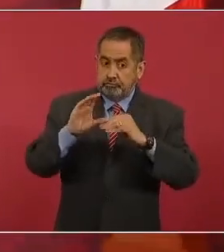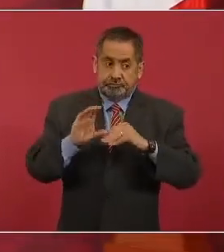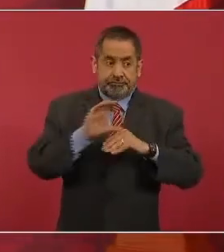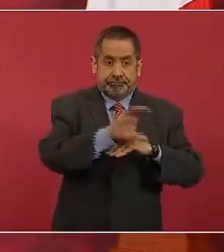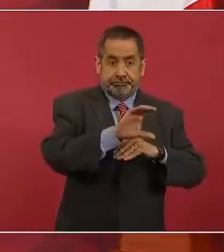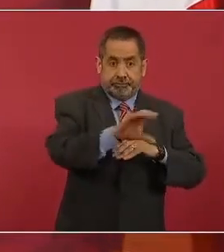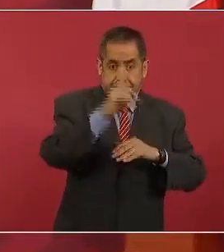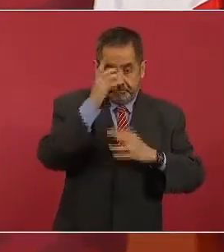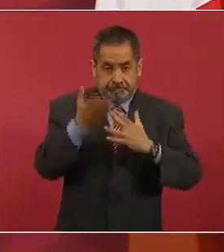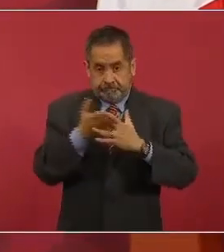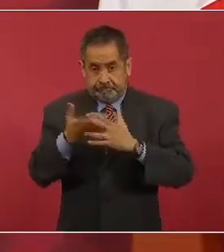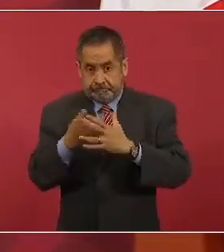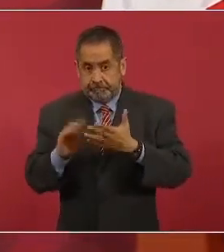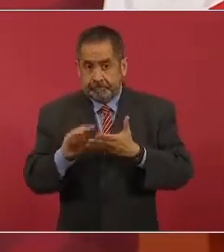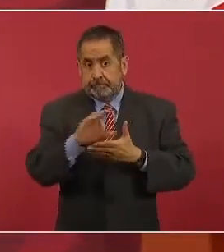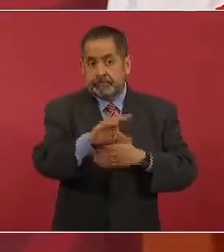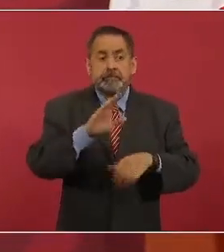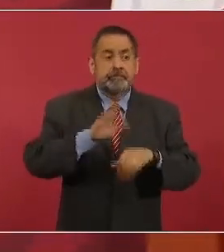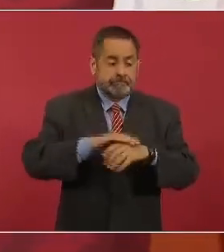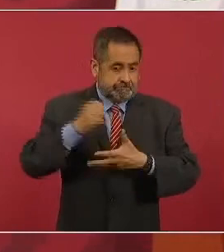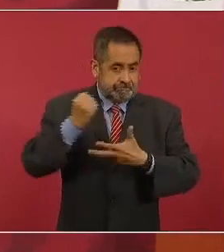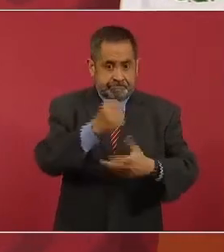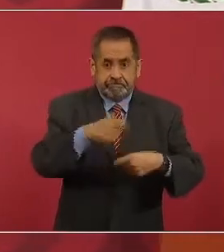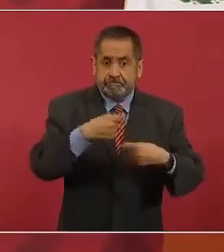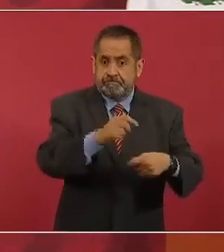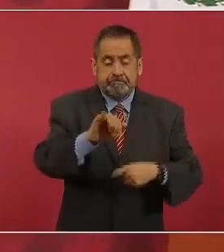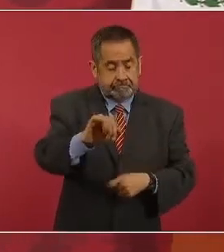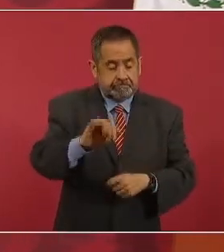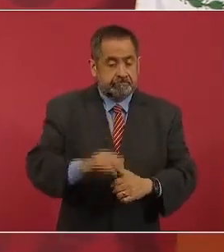las participaciones. Van a tener más presupuestos.